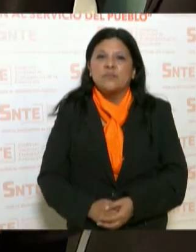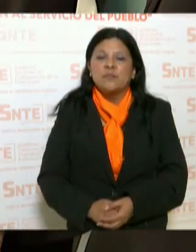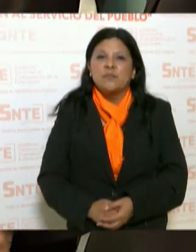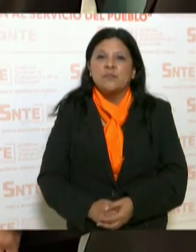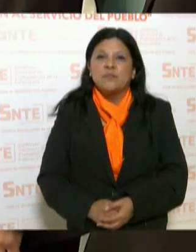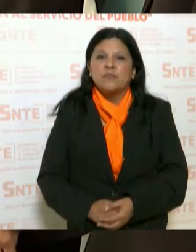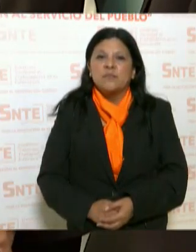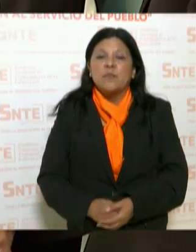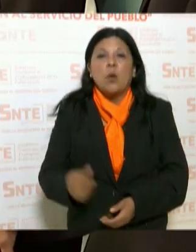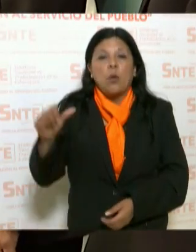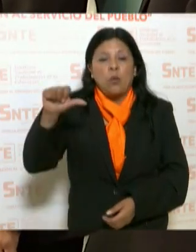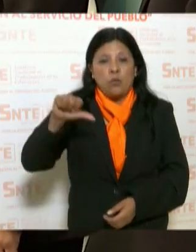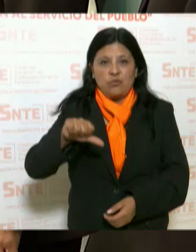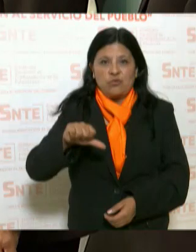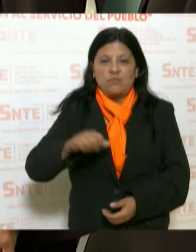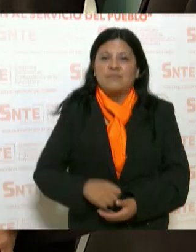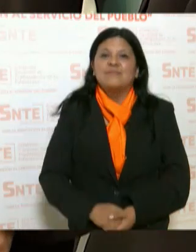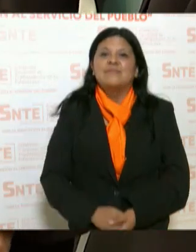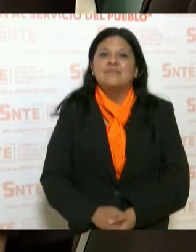hoy